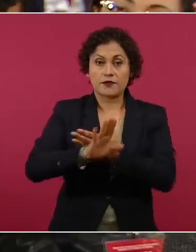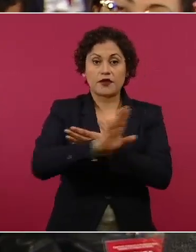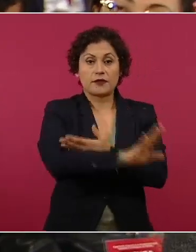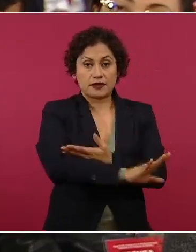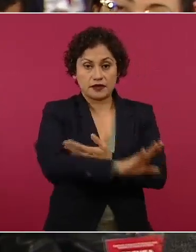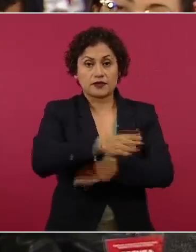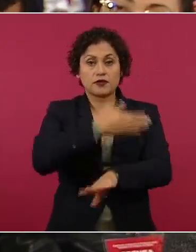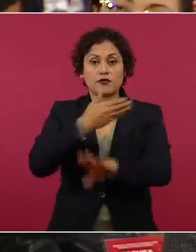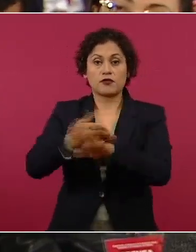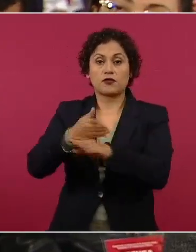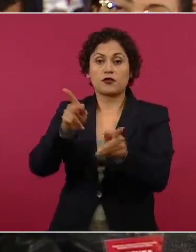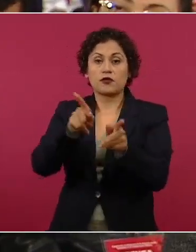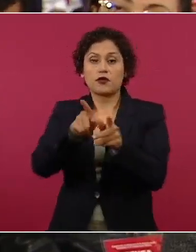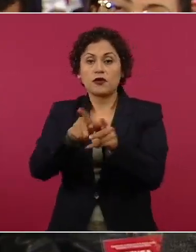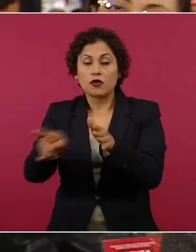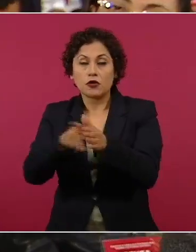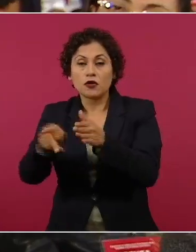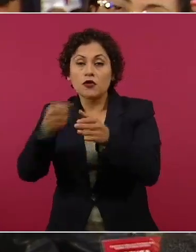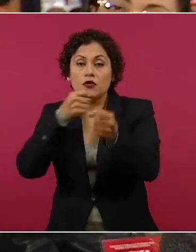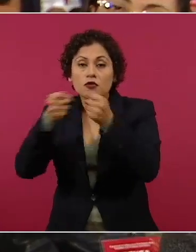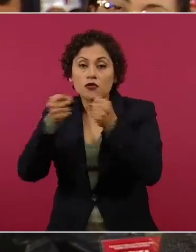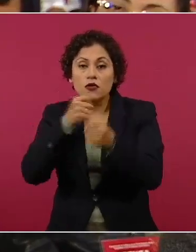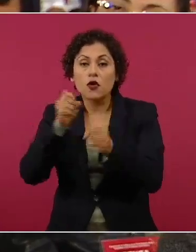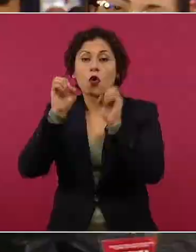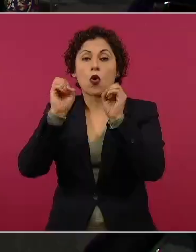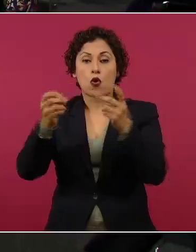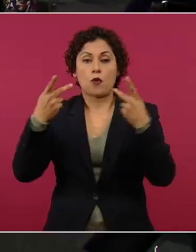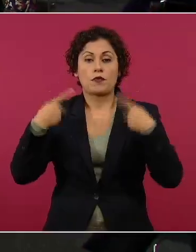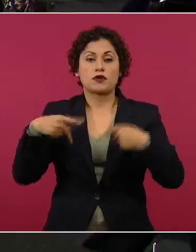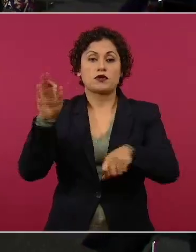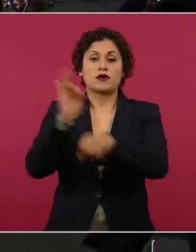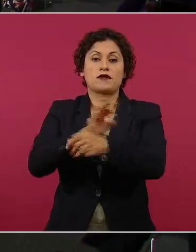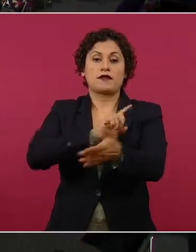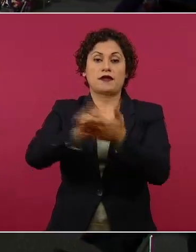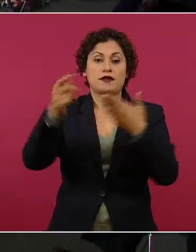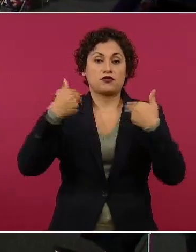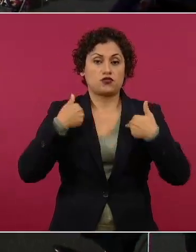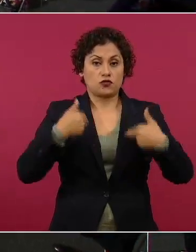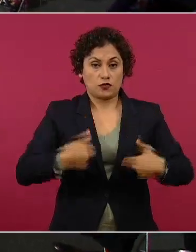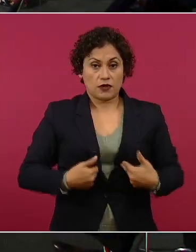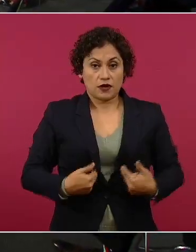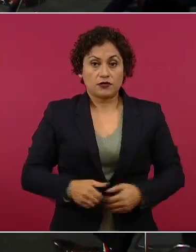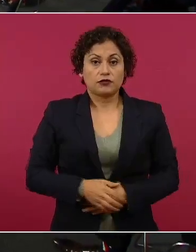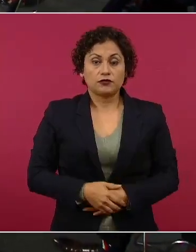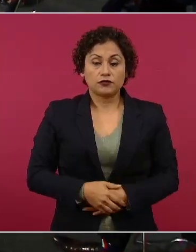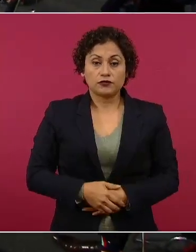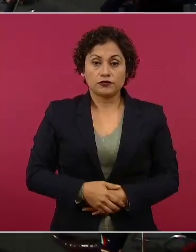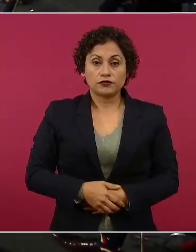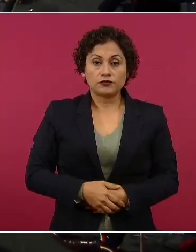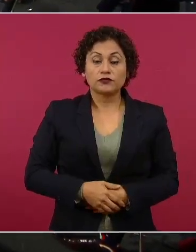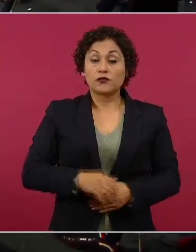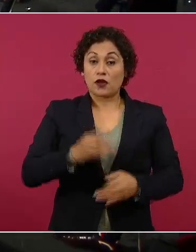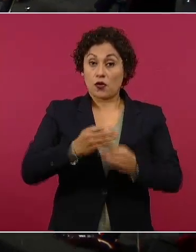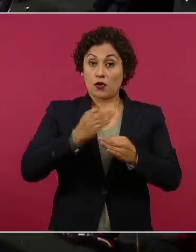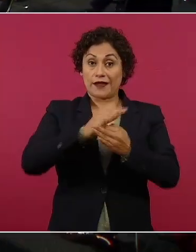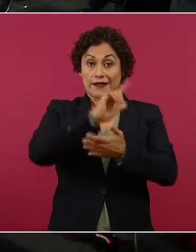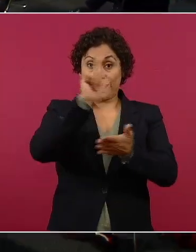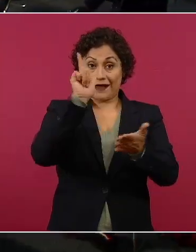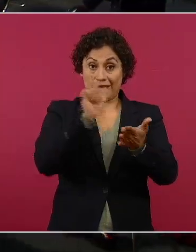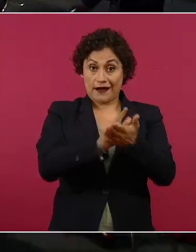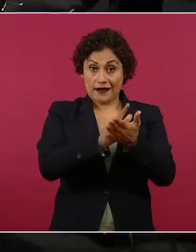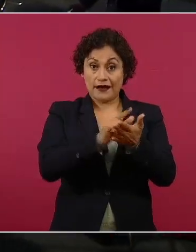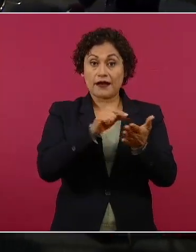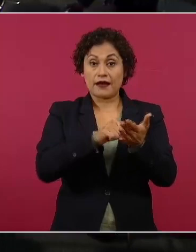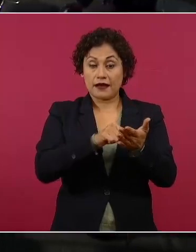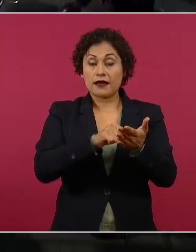a Periodistas y Defensores de Derechos Humanos. Nos referimos, esta ley que está construyéndose, la